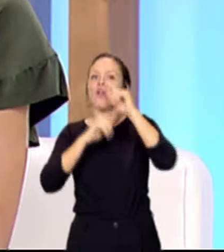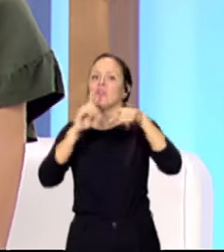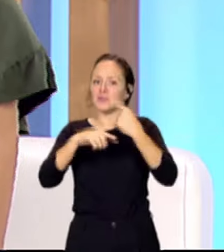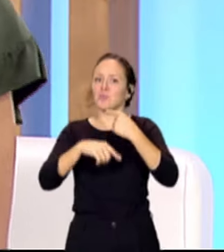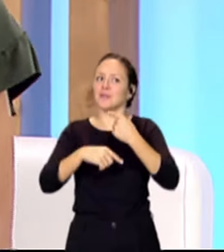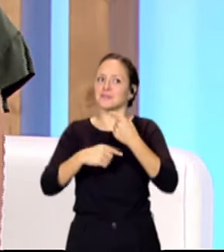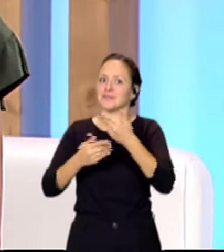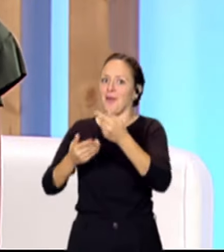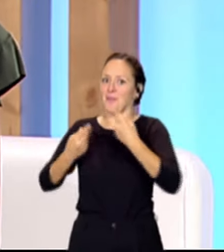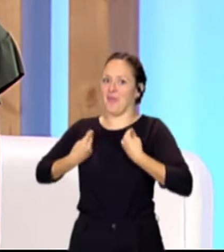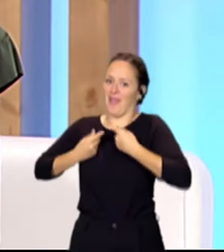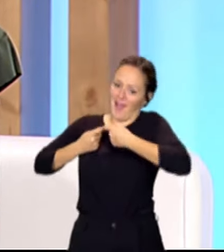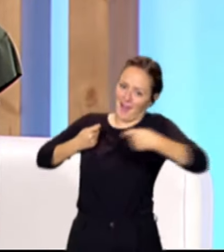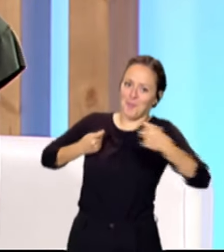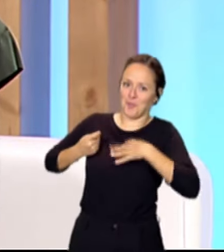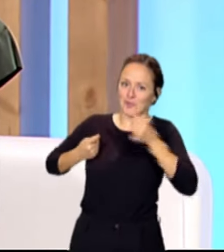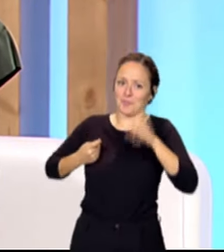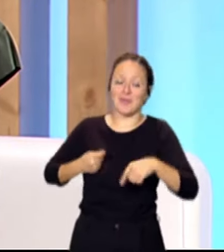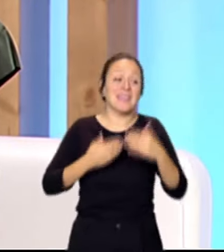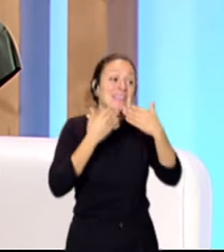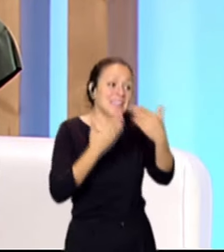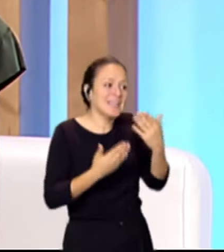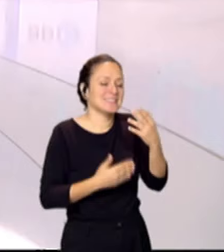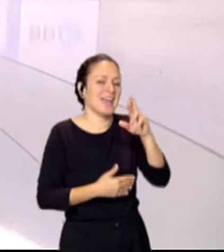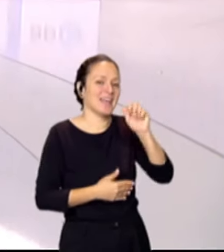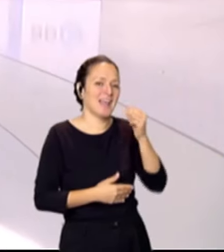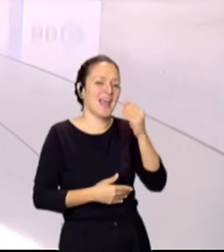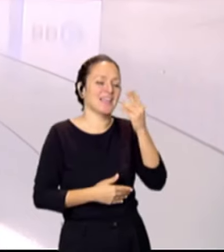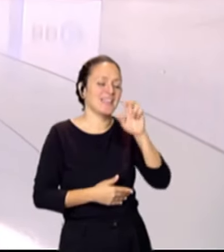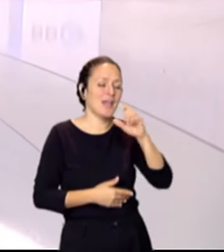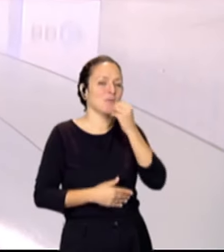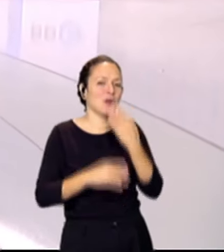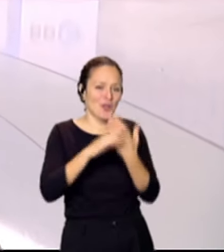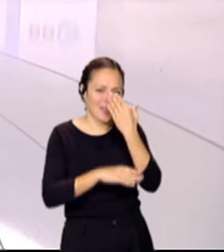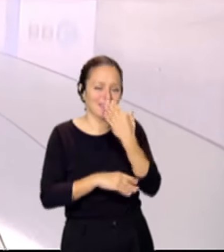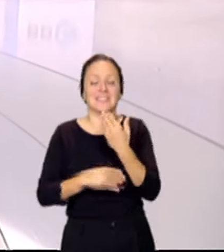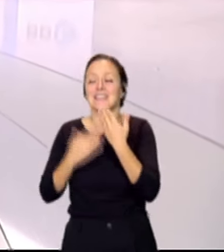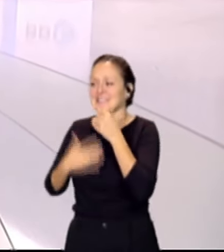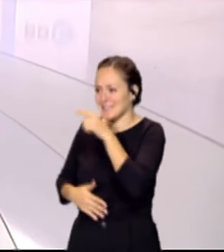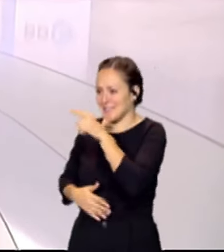esa conclusión Gracias Raquel como siempre neurocientífica Buenos días Muchas gracias a ti